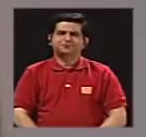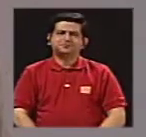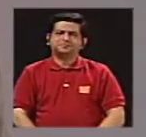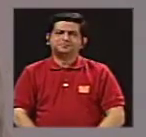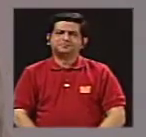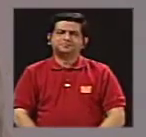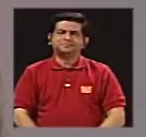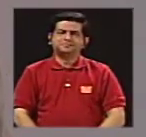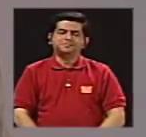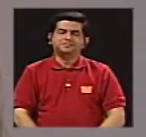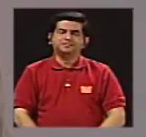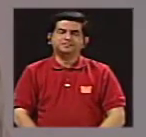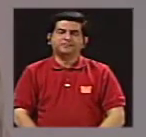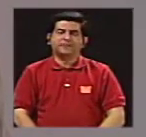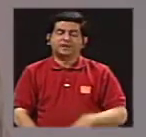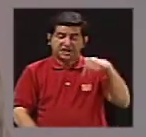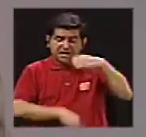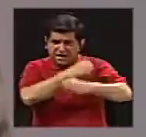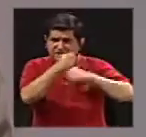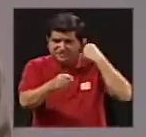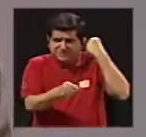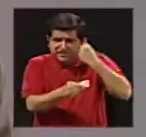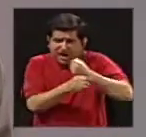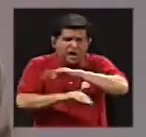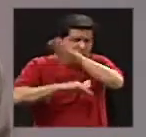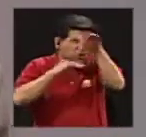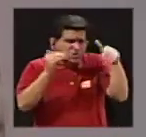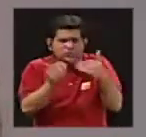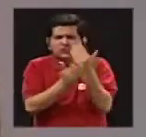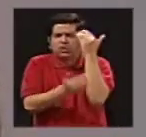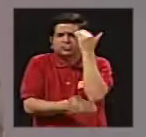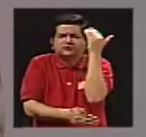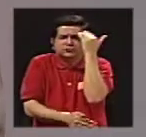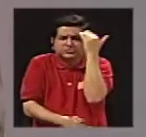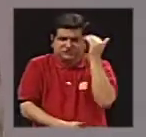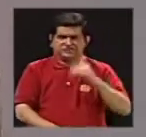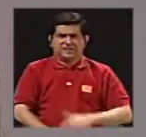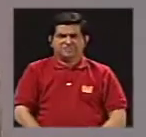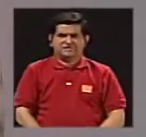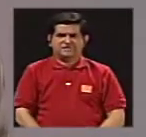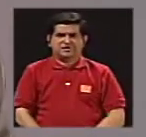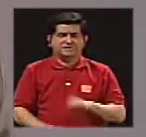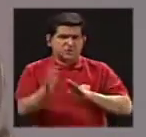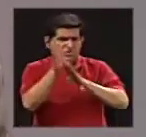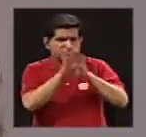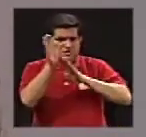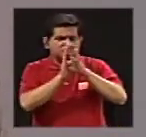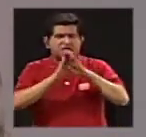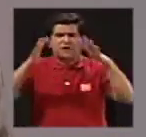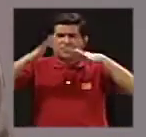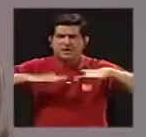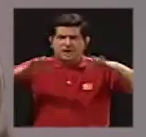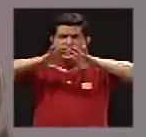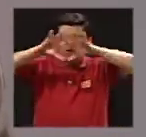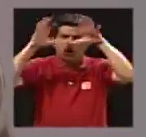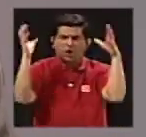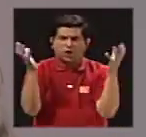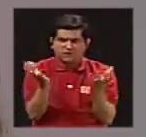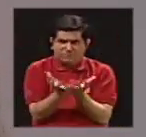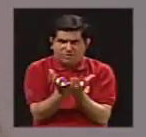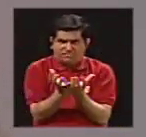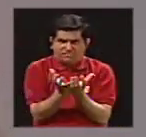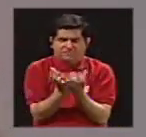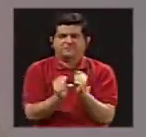eh En estos años todos estamos conscientes que hemos desarrollado en el ámbito de la globalización